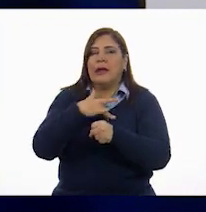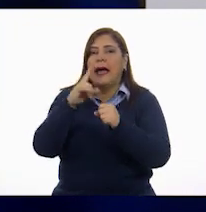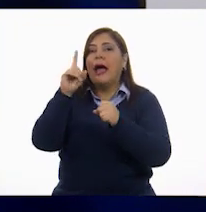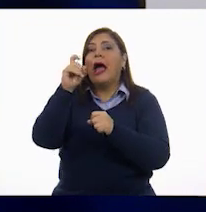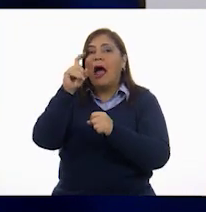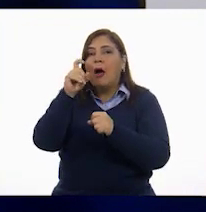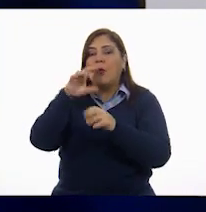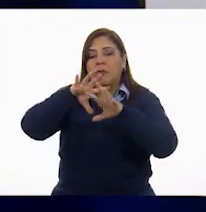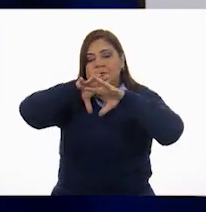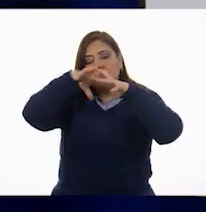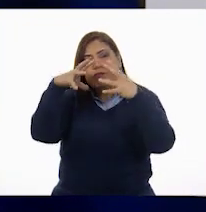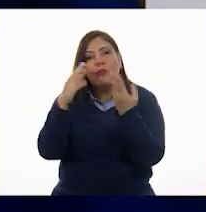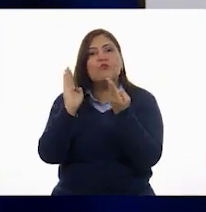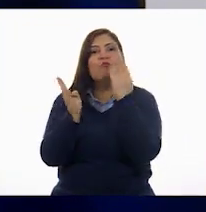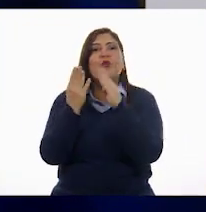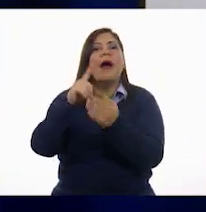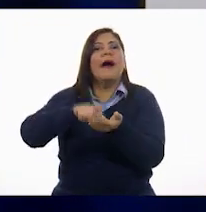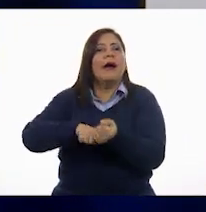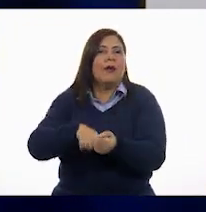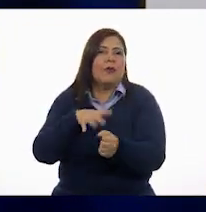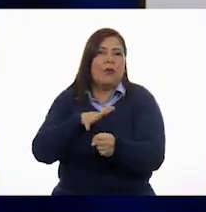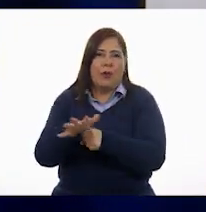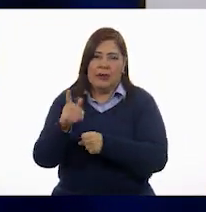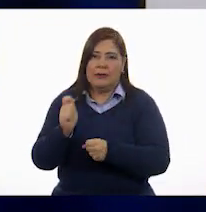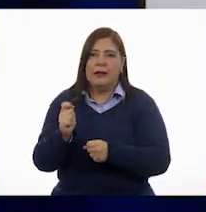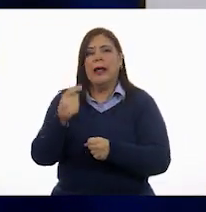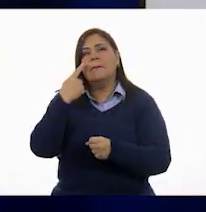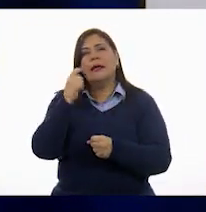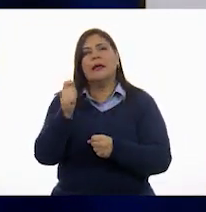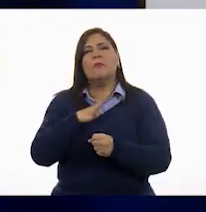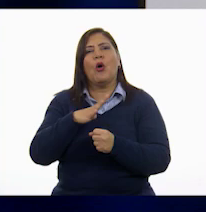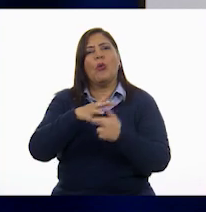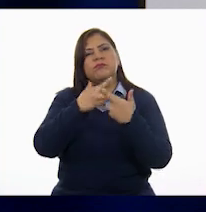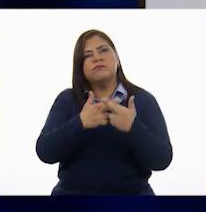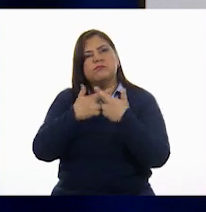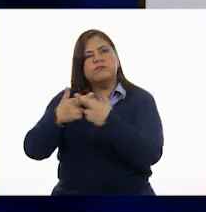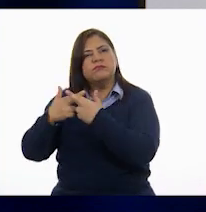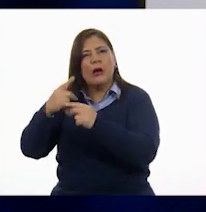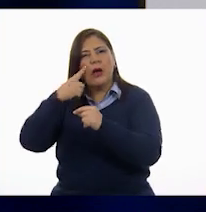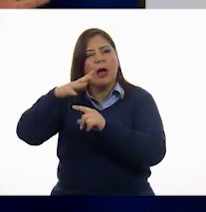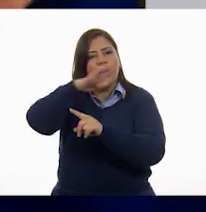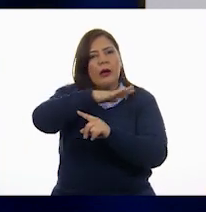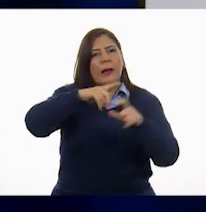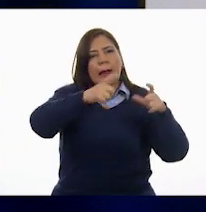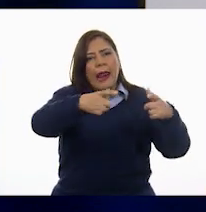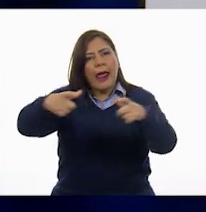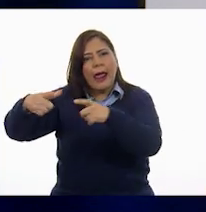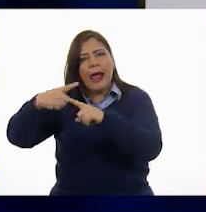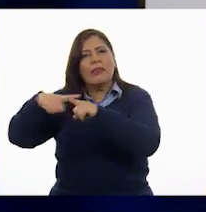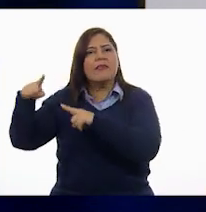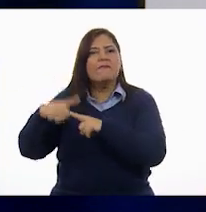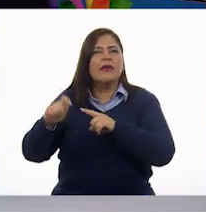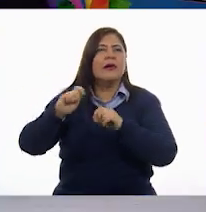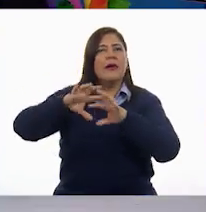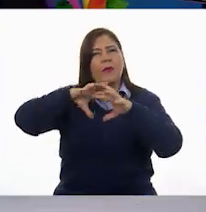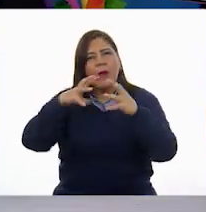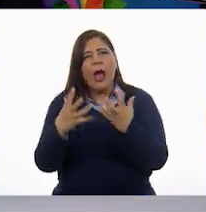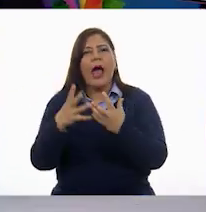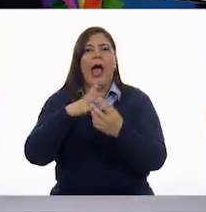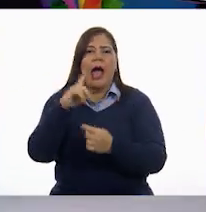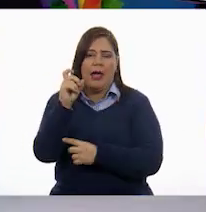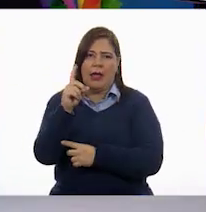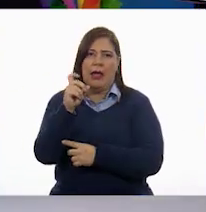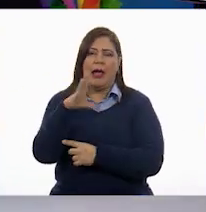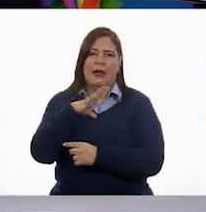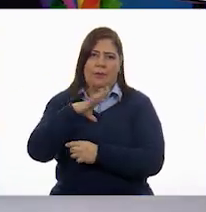nuestro planeta, en el planeta Tierra, a esos cuerpos de agua que tenemos en nuestro planeta y que hoy